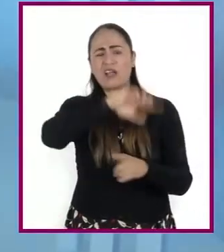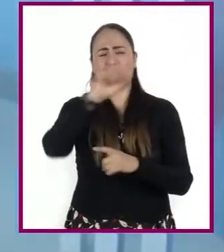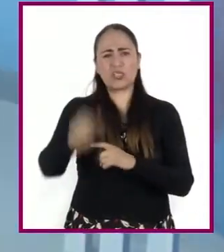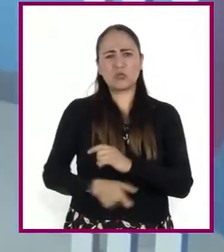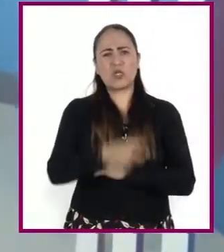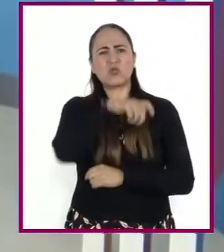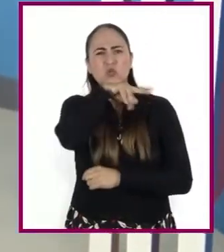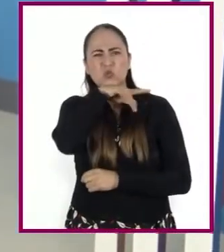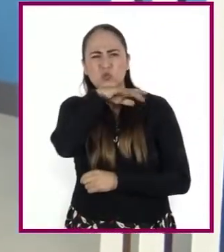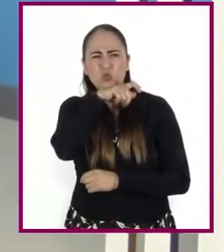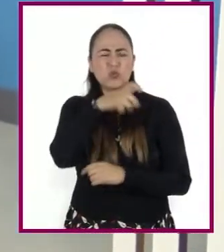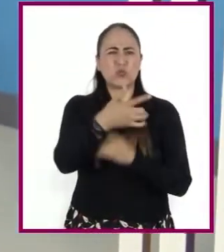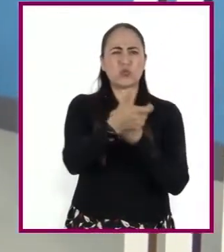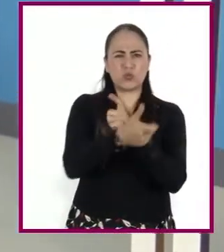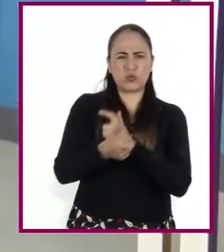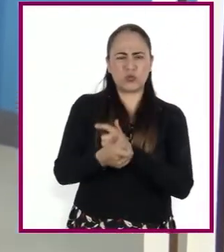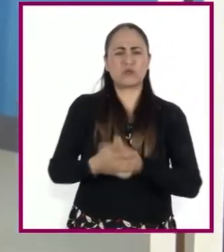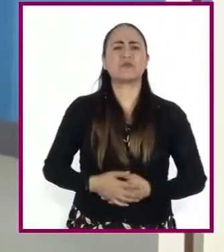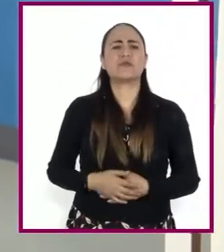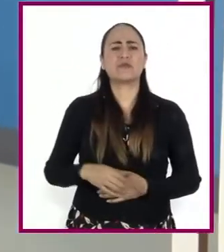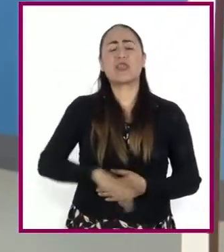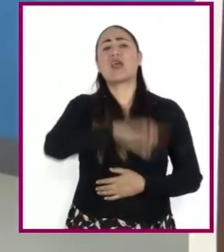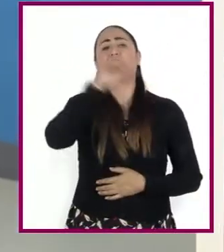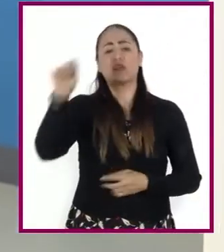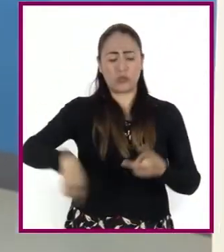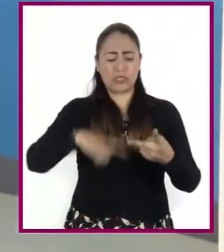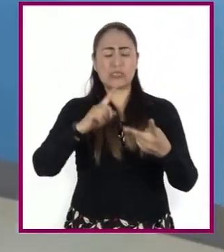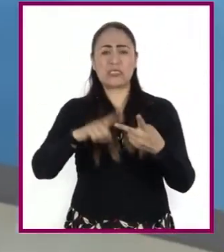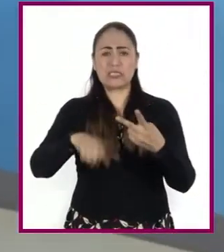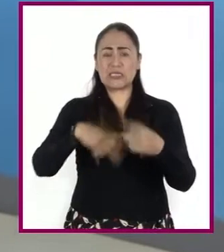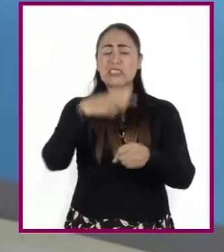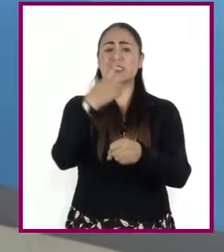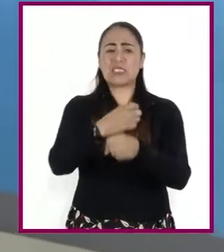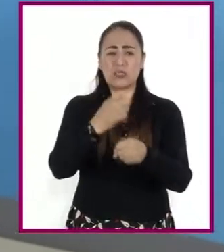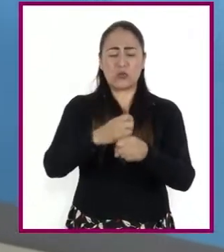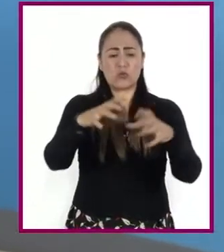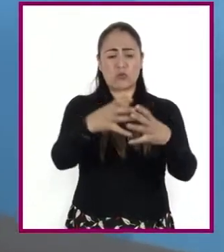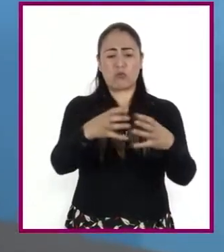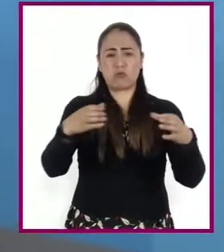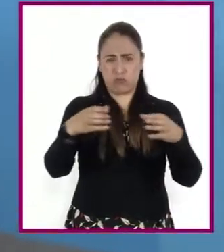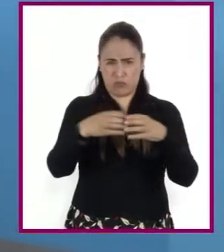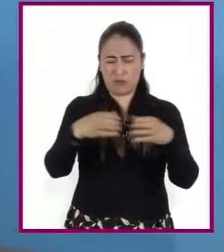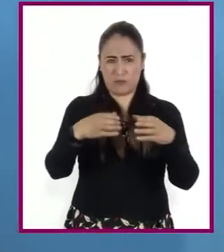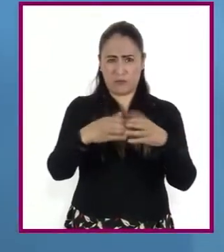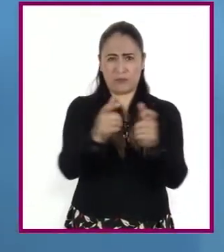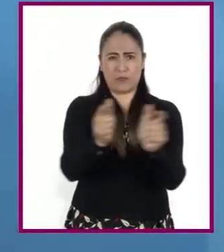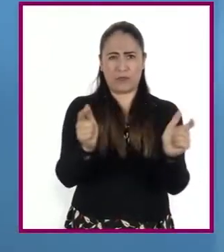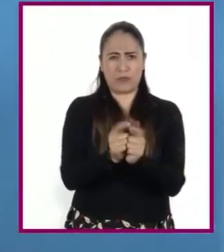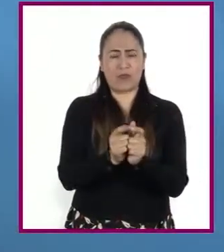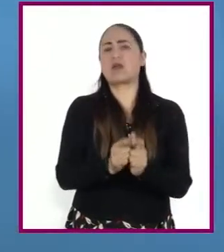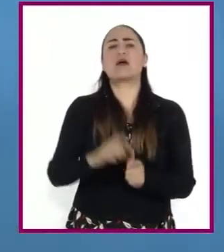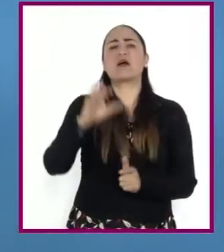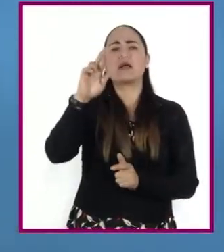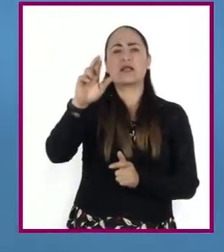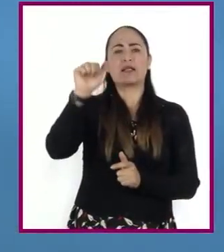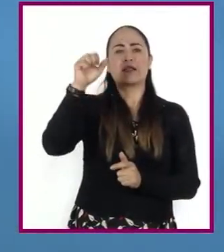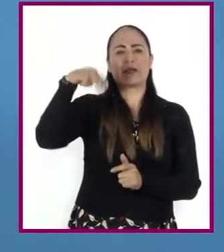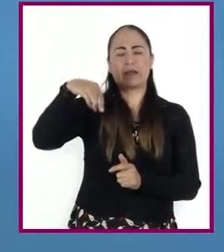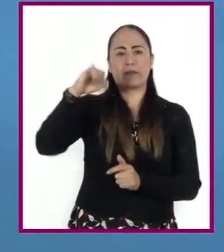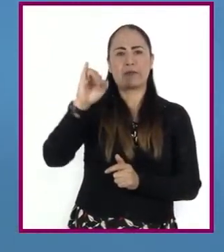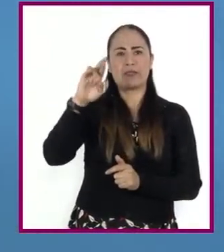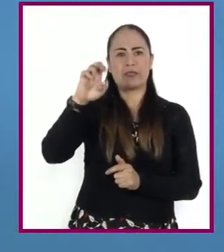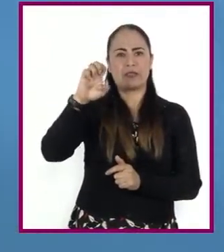audiencia, integrada por Nuño Beltrán de Guzmán, quien la presidía, y por 4 oidores. El ejercicio de